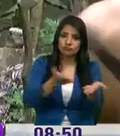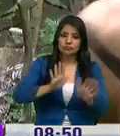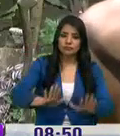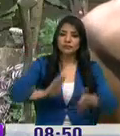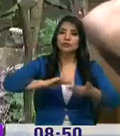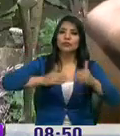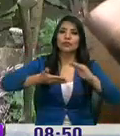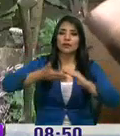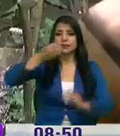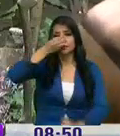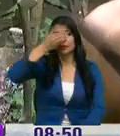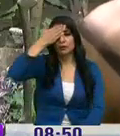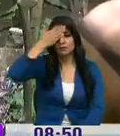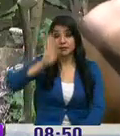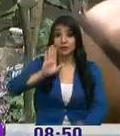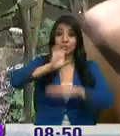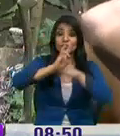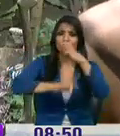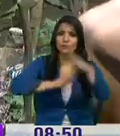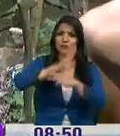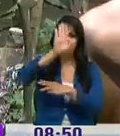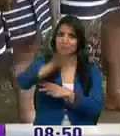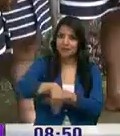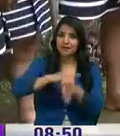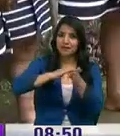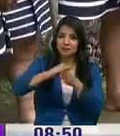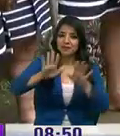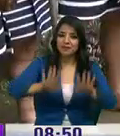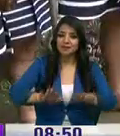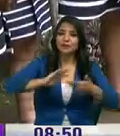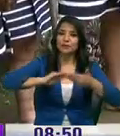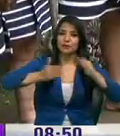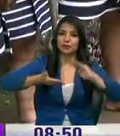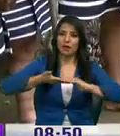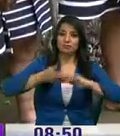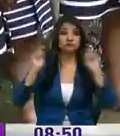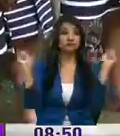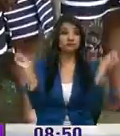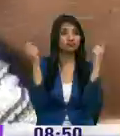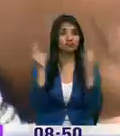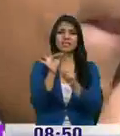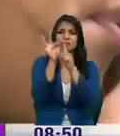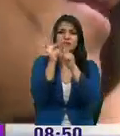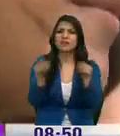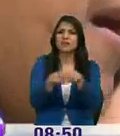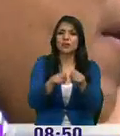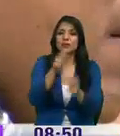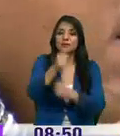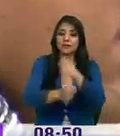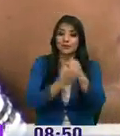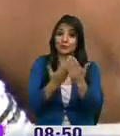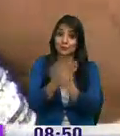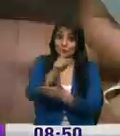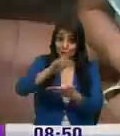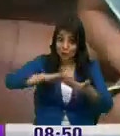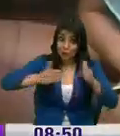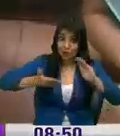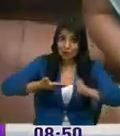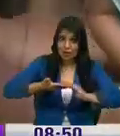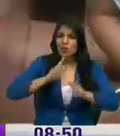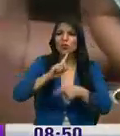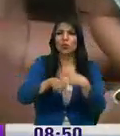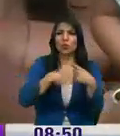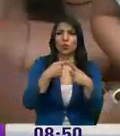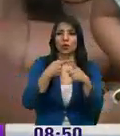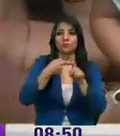tierra Sáchila, al Ecuador y al mundo entero a que vengan a la comuna Chihuilpe. Esta fiesta, que es el equivalente al Año Nuevo para esta nacionalidad, se celebrará desde